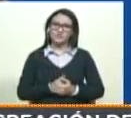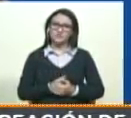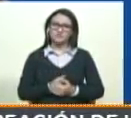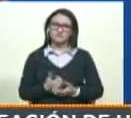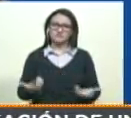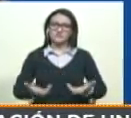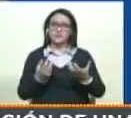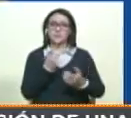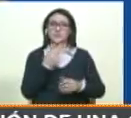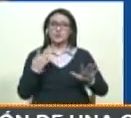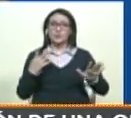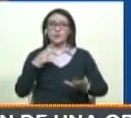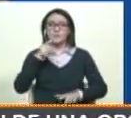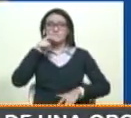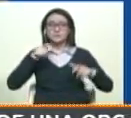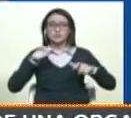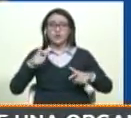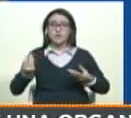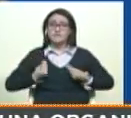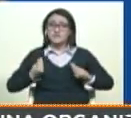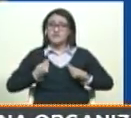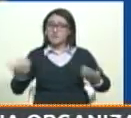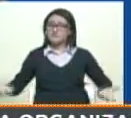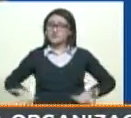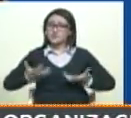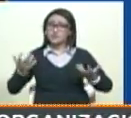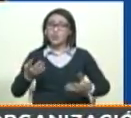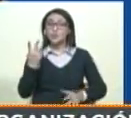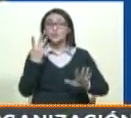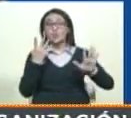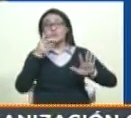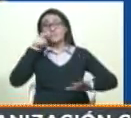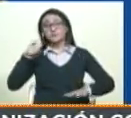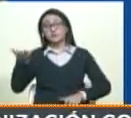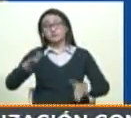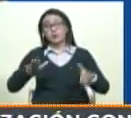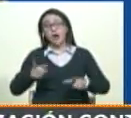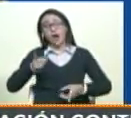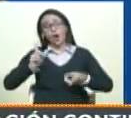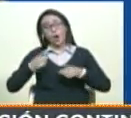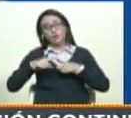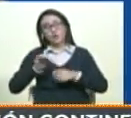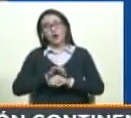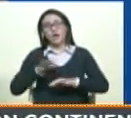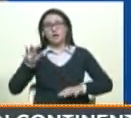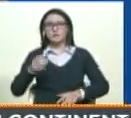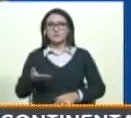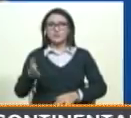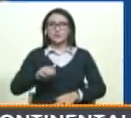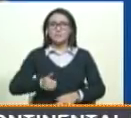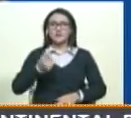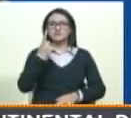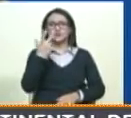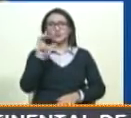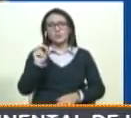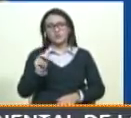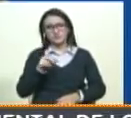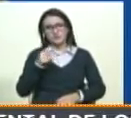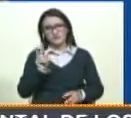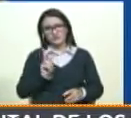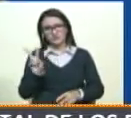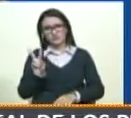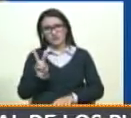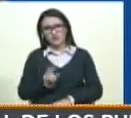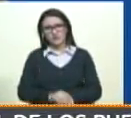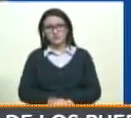29 venezolanos vivos y 9 de ellos fallecieron y algunos quedaron muy graves, donde murieron más de 120 venezolanos.